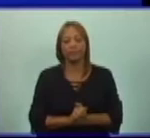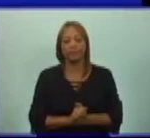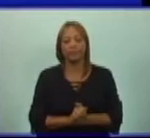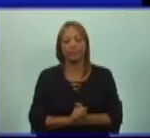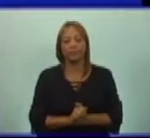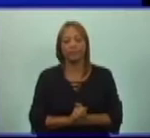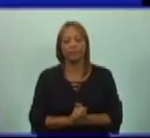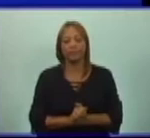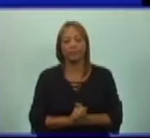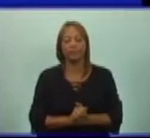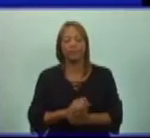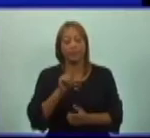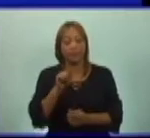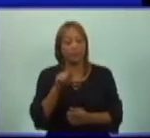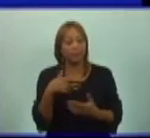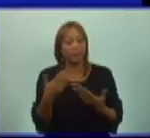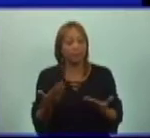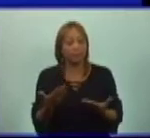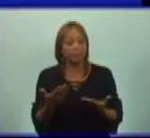Como ustedes ven,